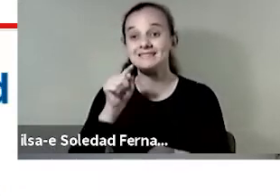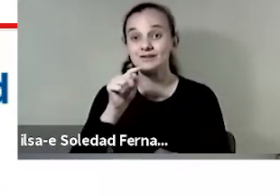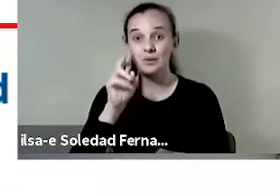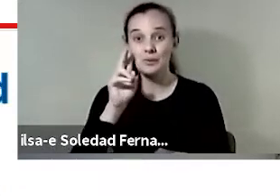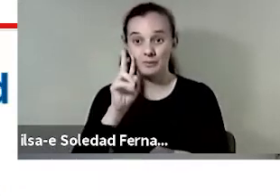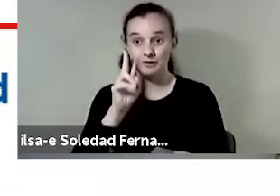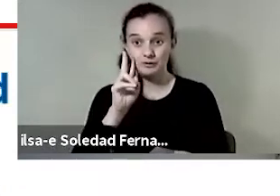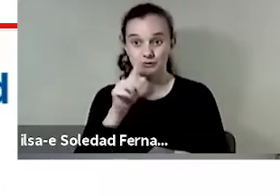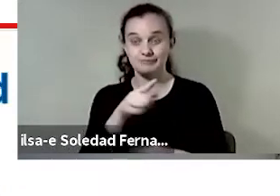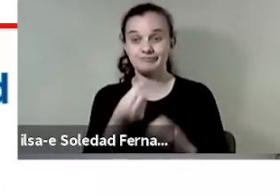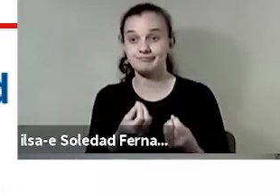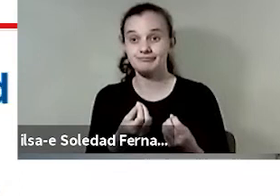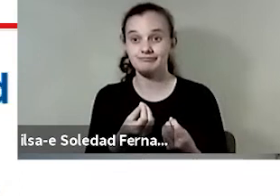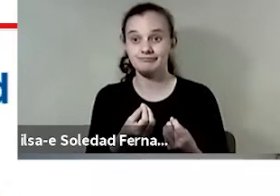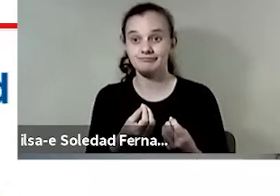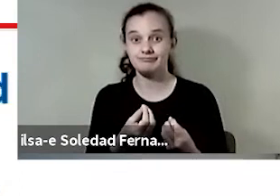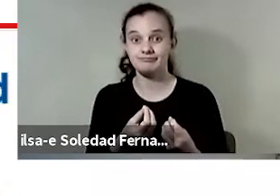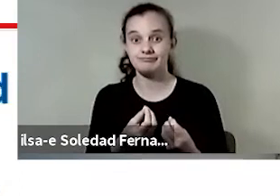w3.org/tr/WCAG 2.1.